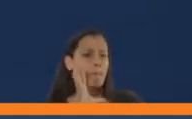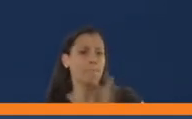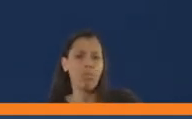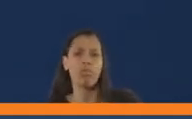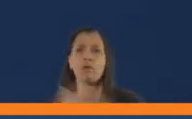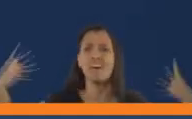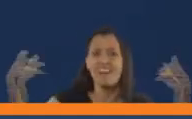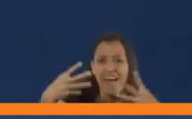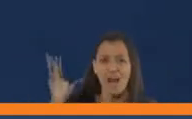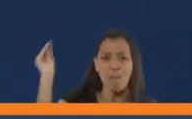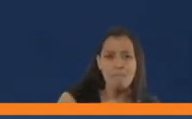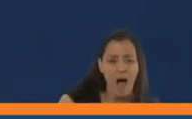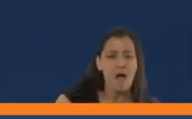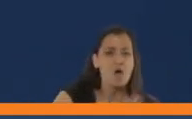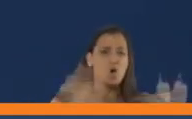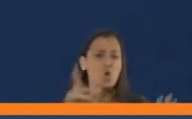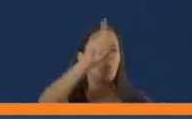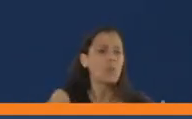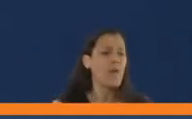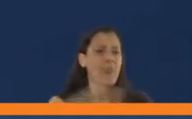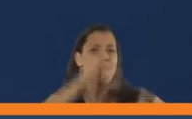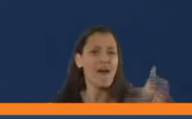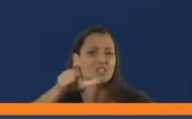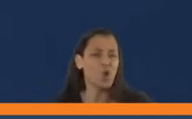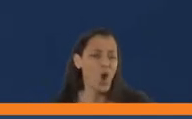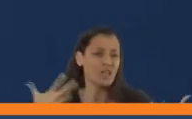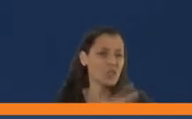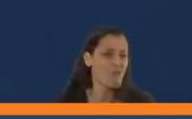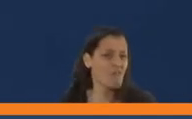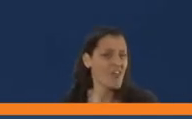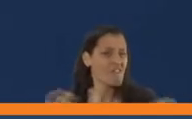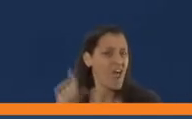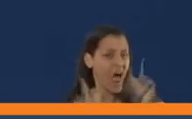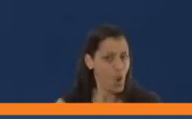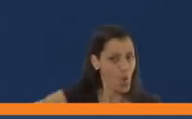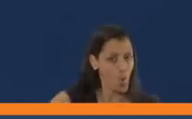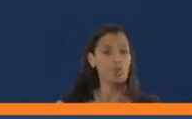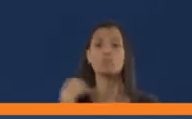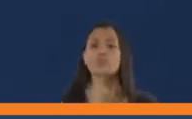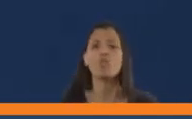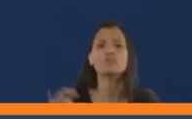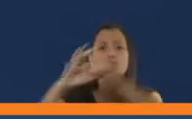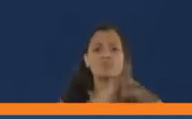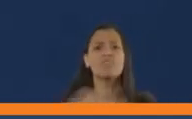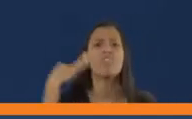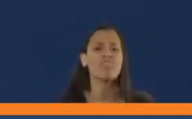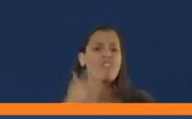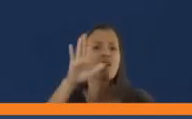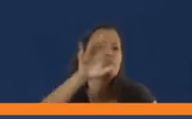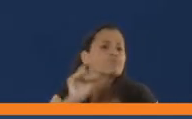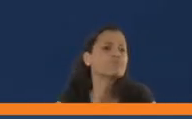como el triunfo de la insensibilidad humana debemos construir juntos en unidad